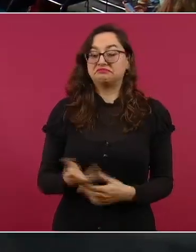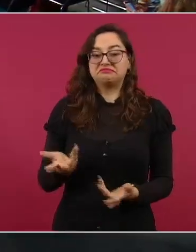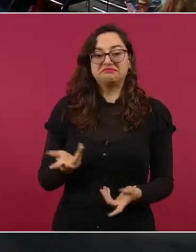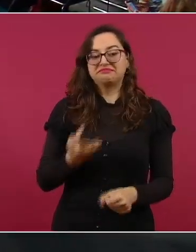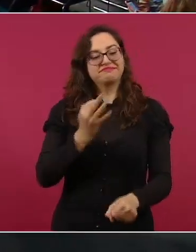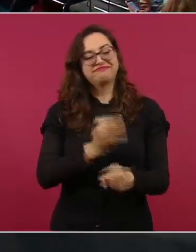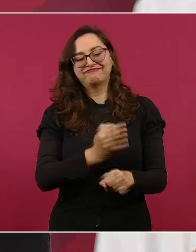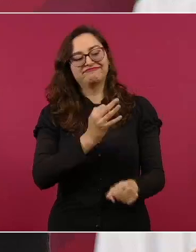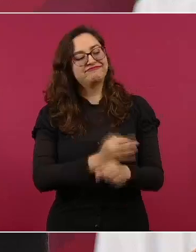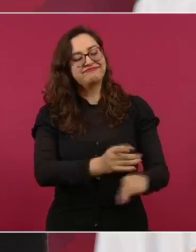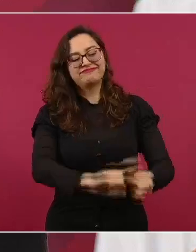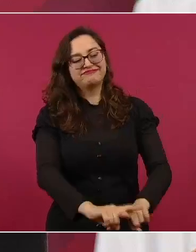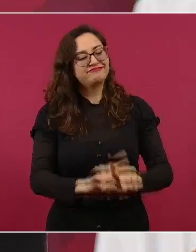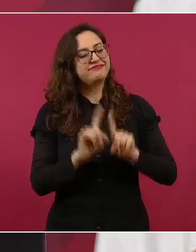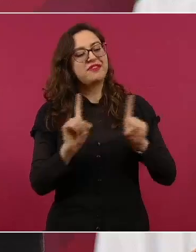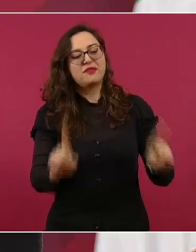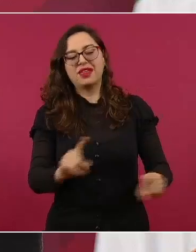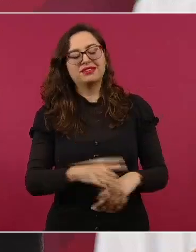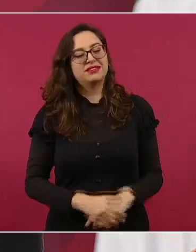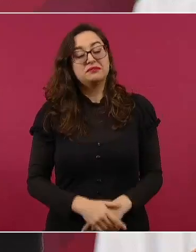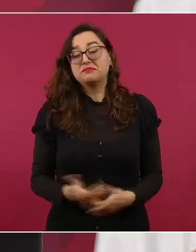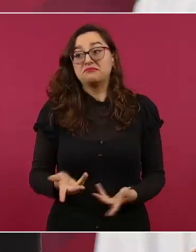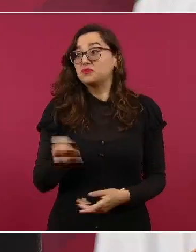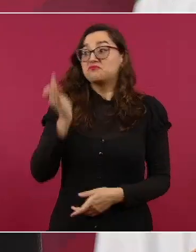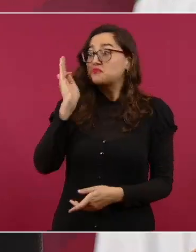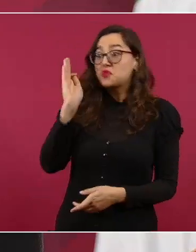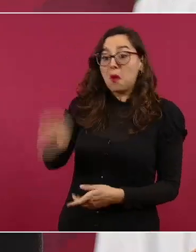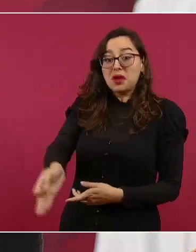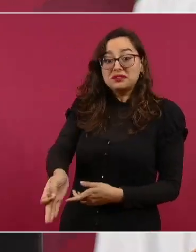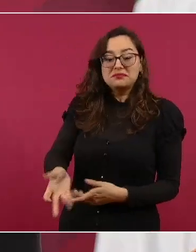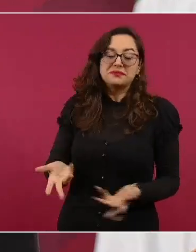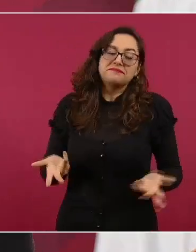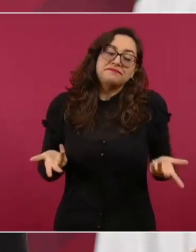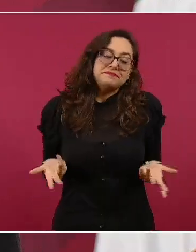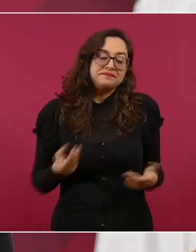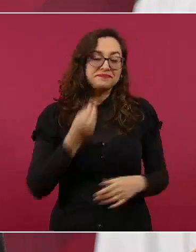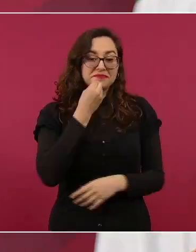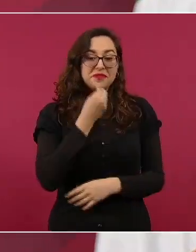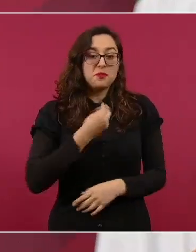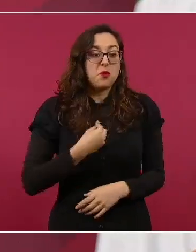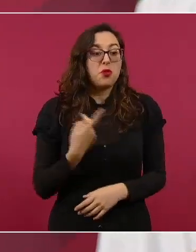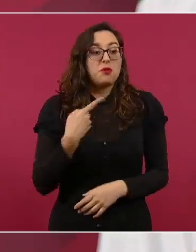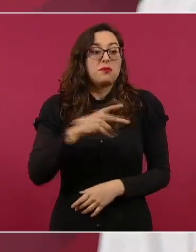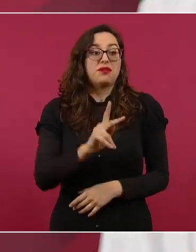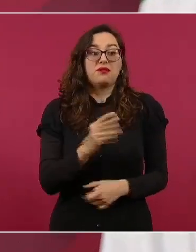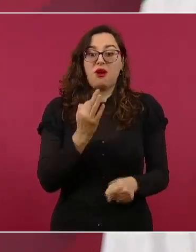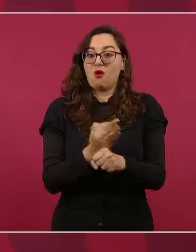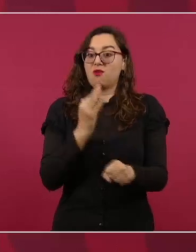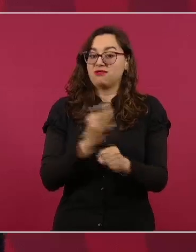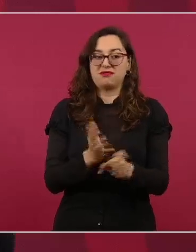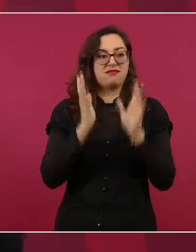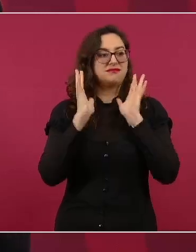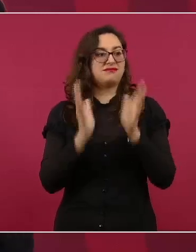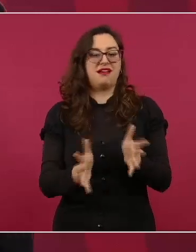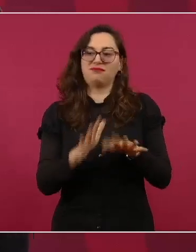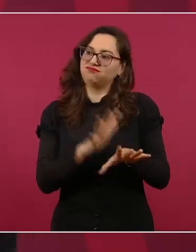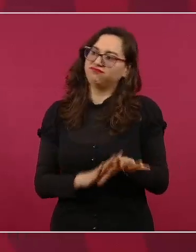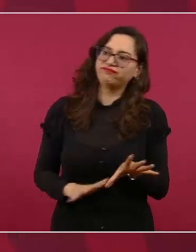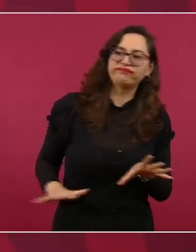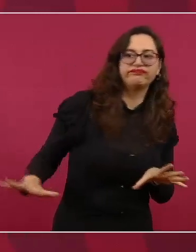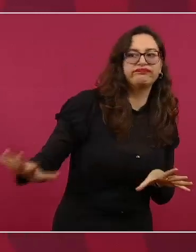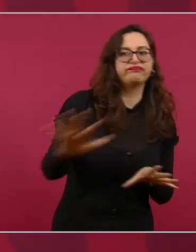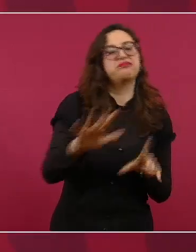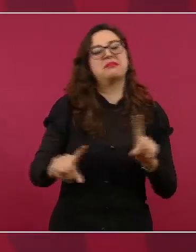Ya es otra cosa el país. Si en algo hemos avanzado, es en la creación de conciencia.